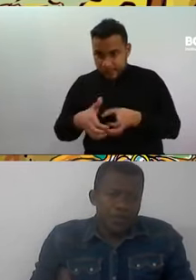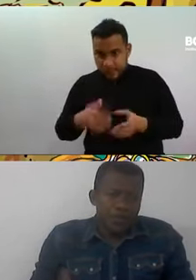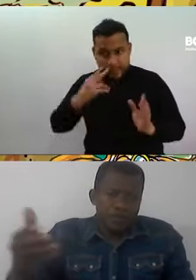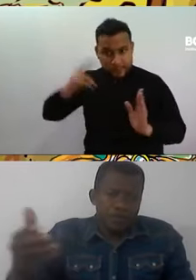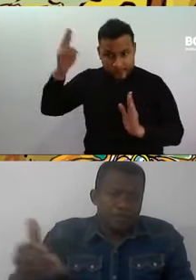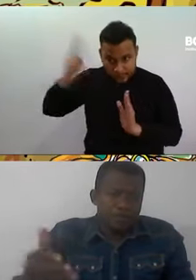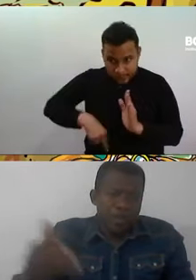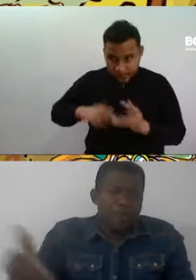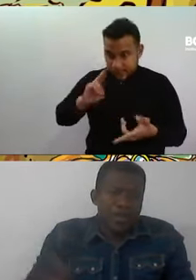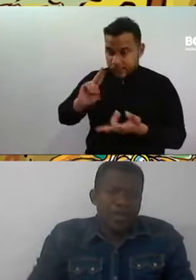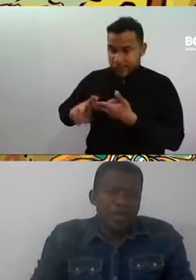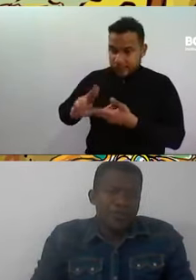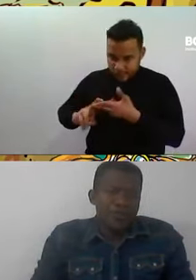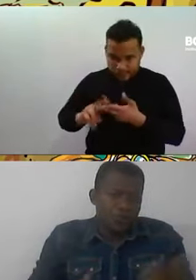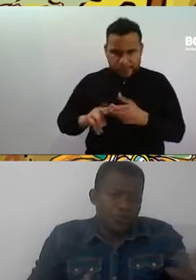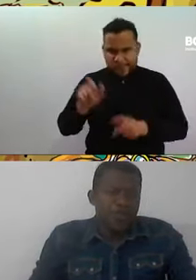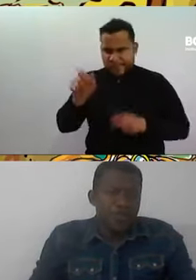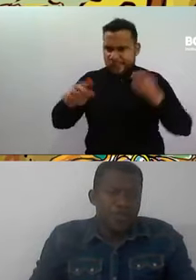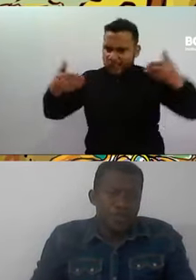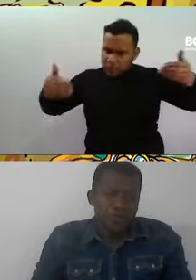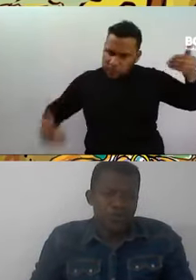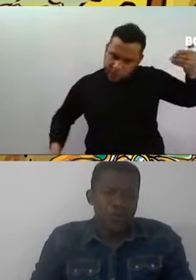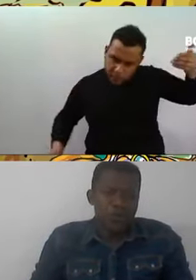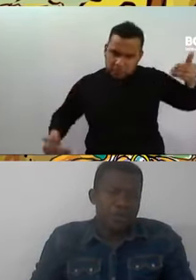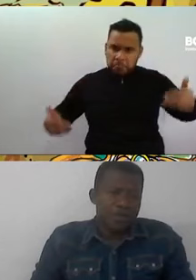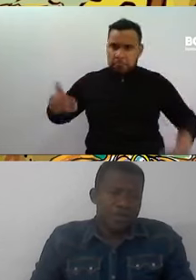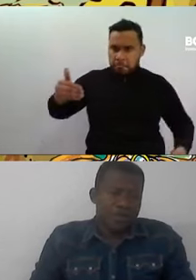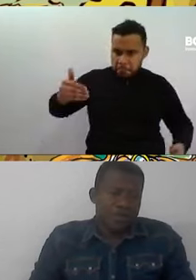los más pequeños, los niños,